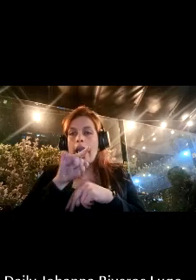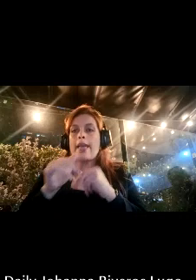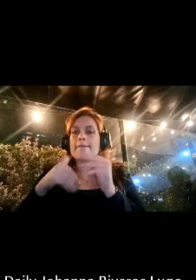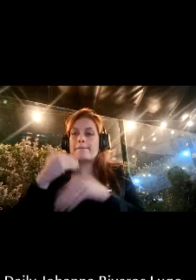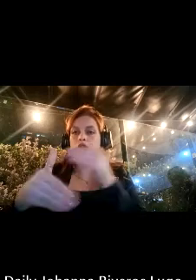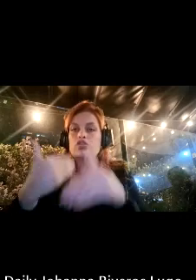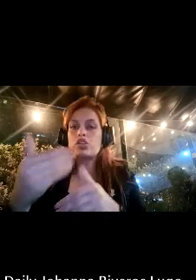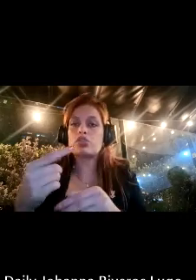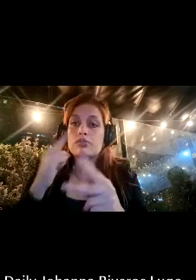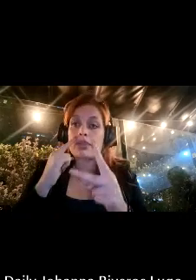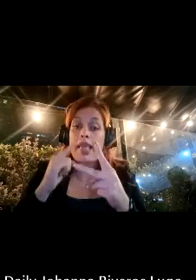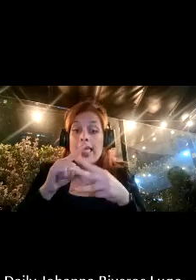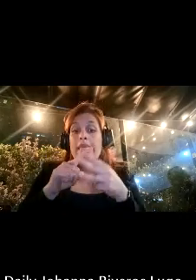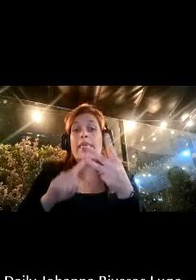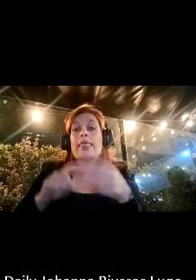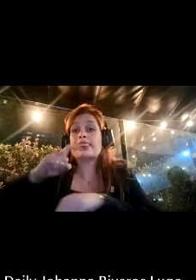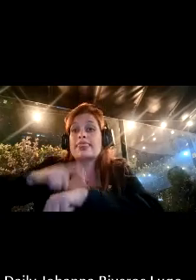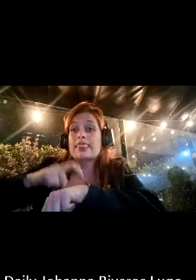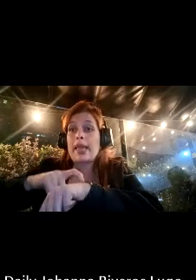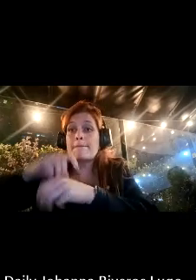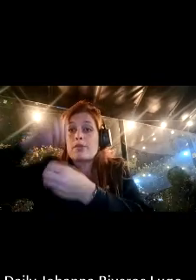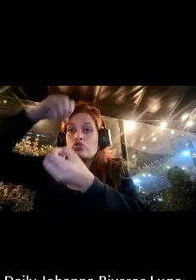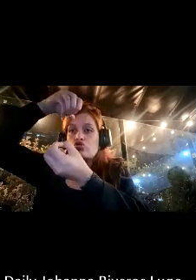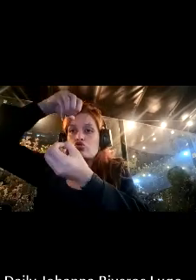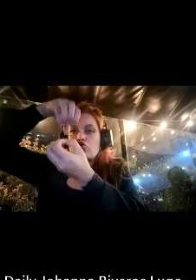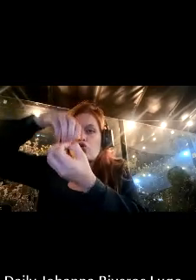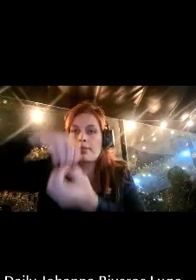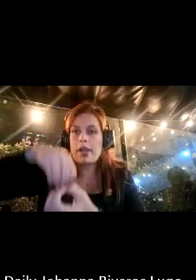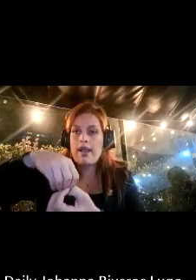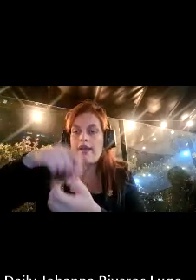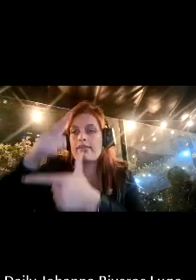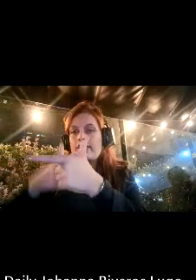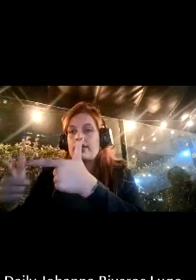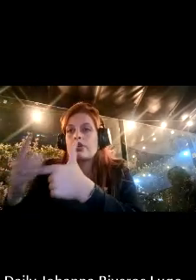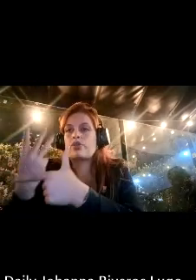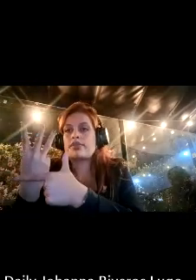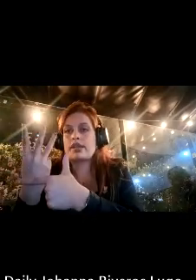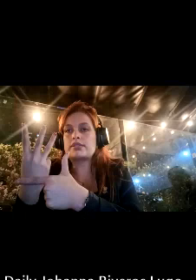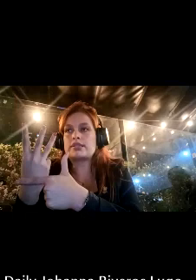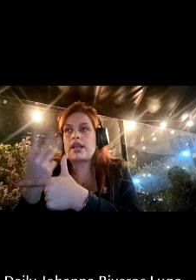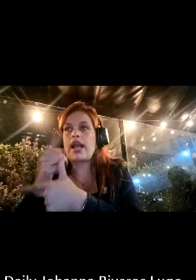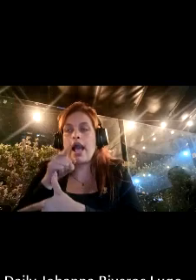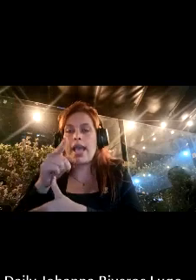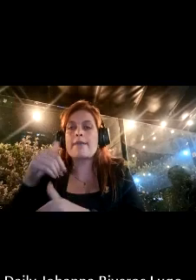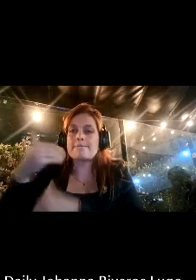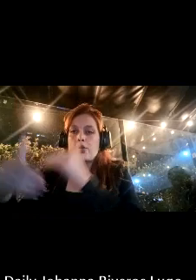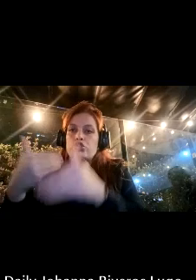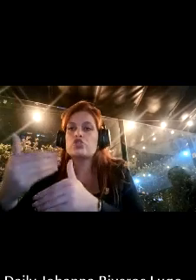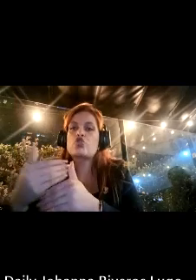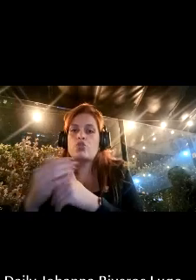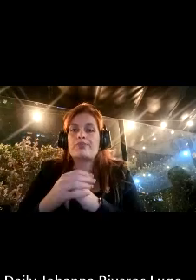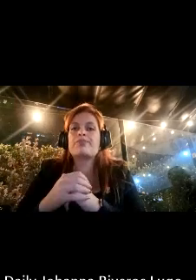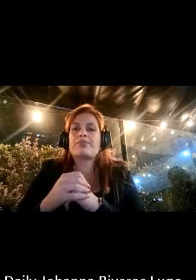tiempo, pues los sumamos y los dividimos en 3 y ahí obtenemos nuestro promedio. Ya